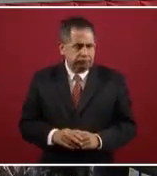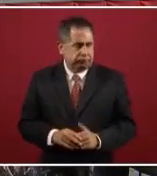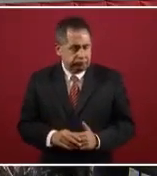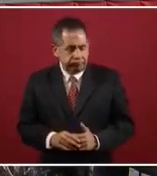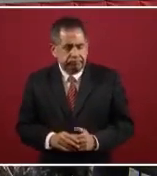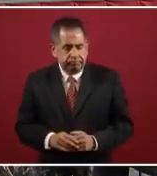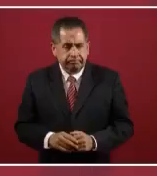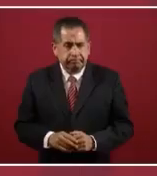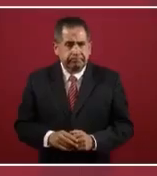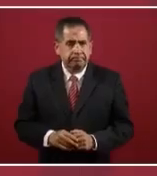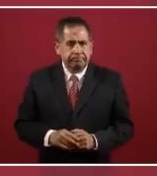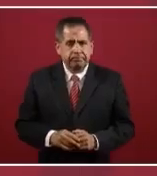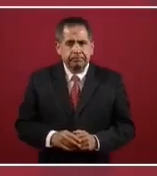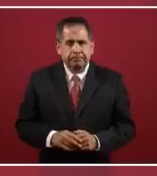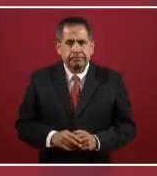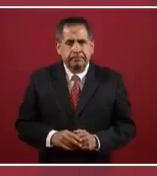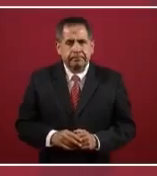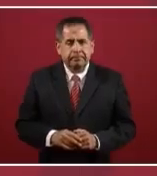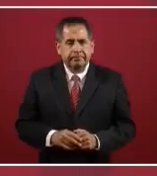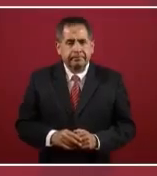está